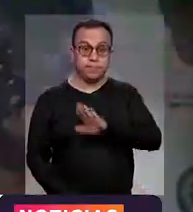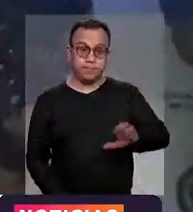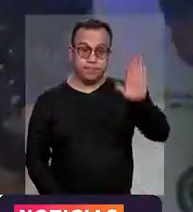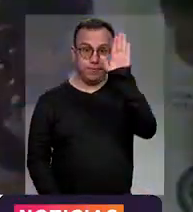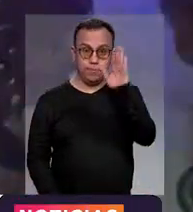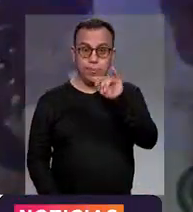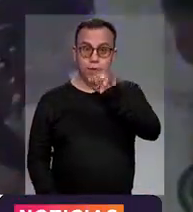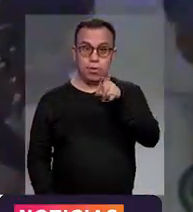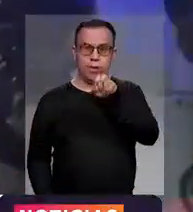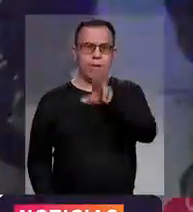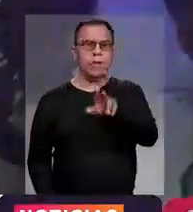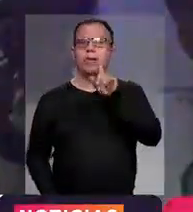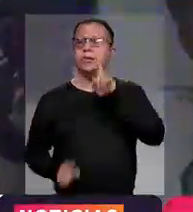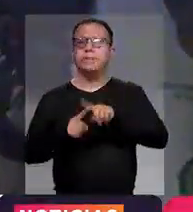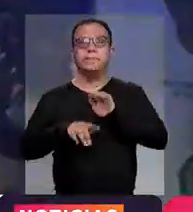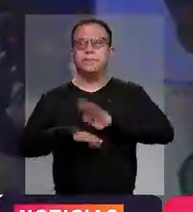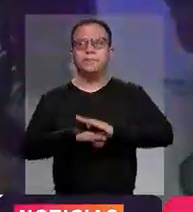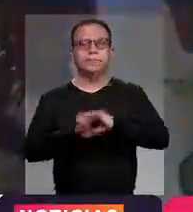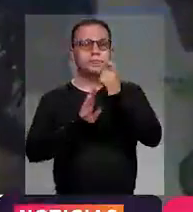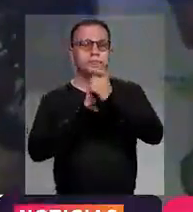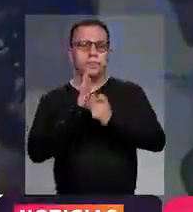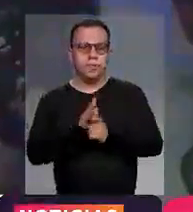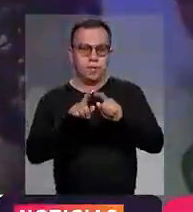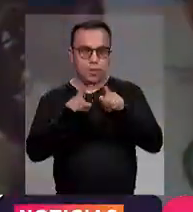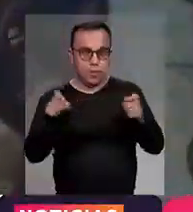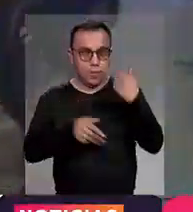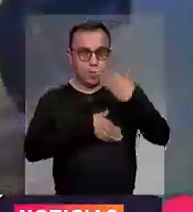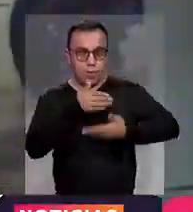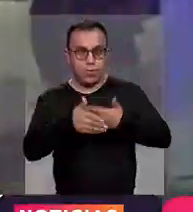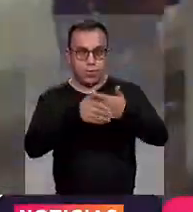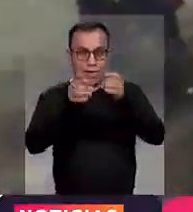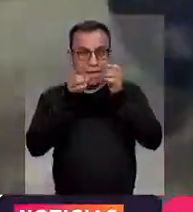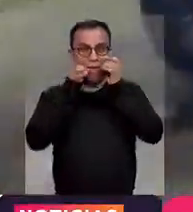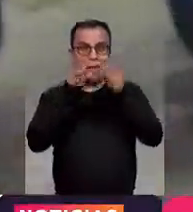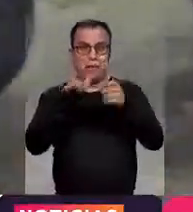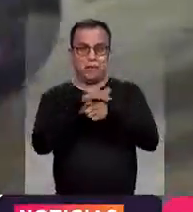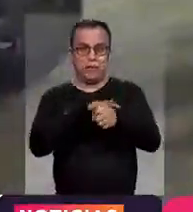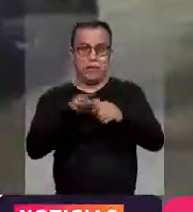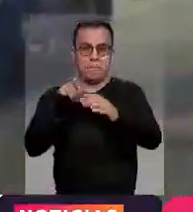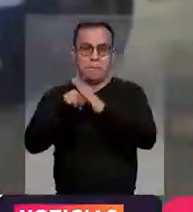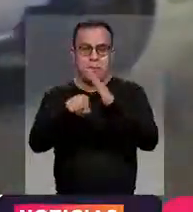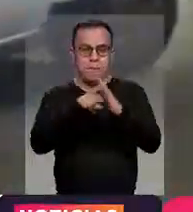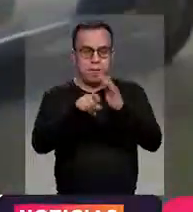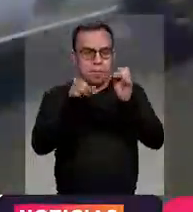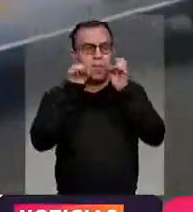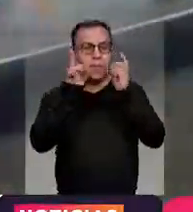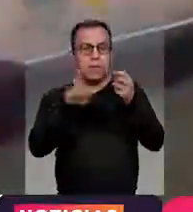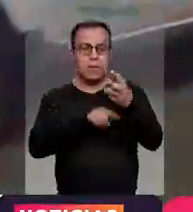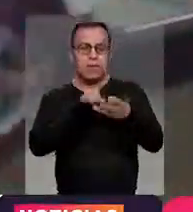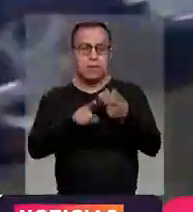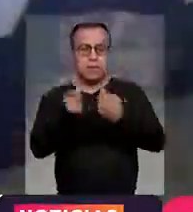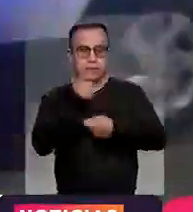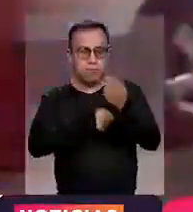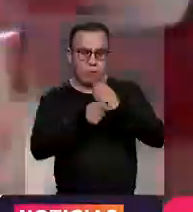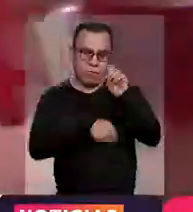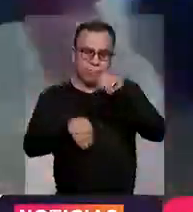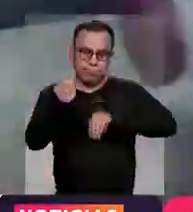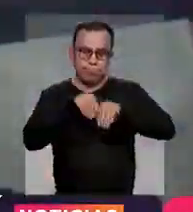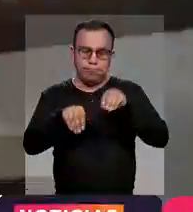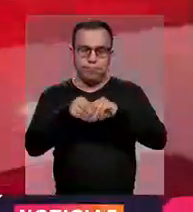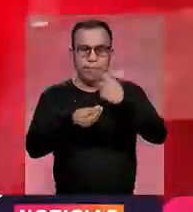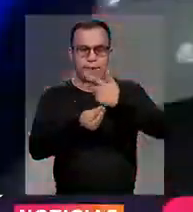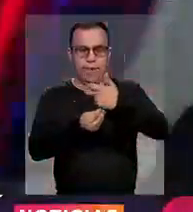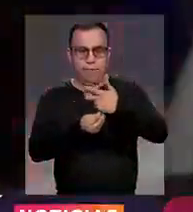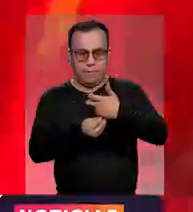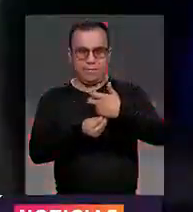ajr se le sindica por los delitos de concierto para delinquir agravado homicidio agravado y tráfico fabricación y porte de armas